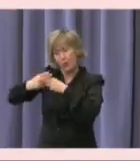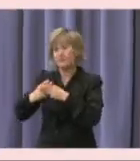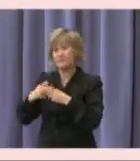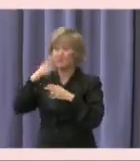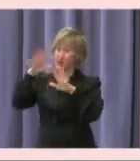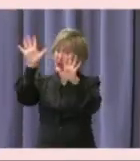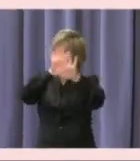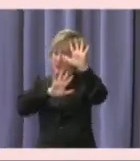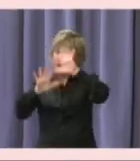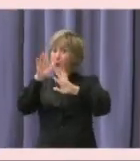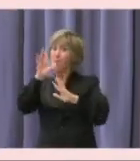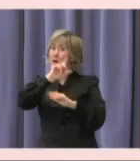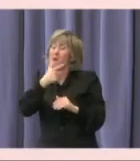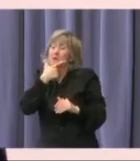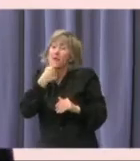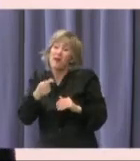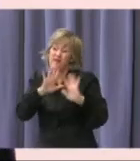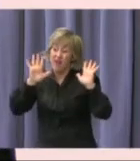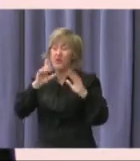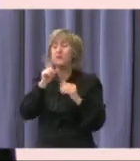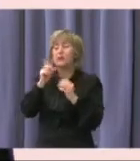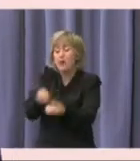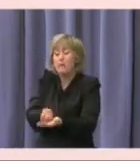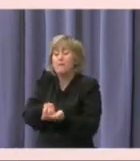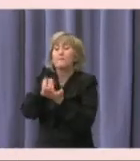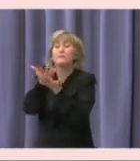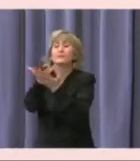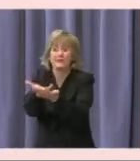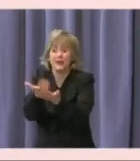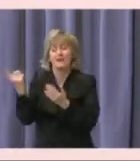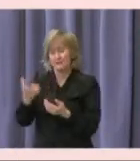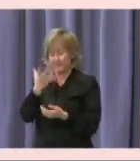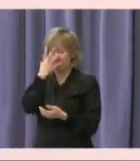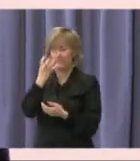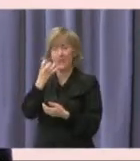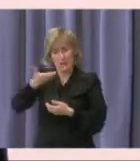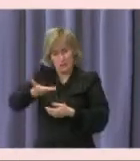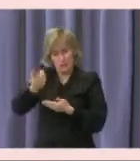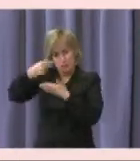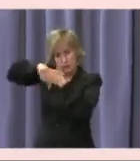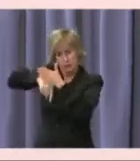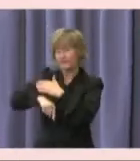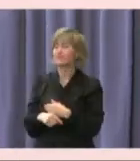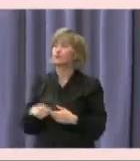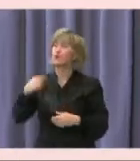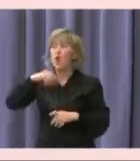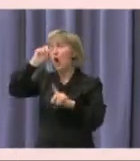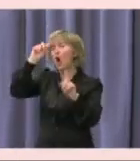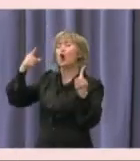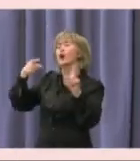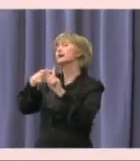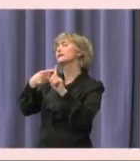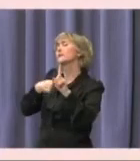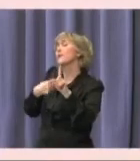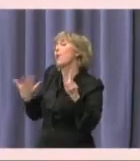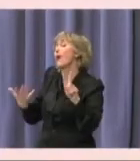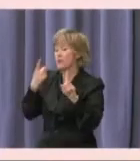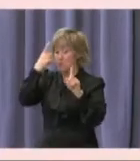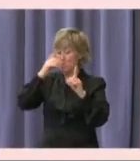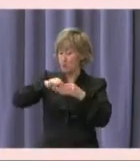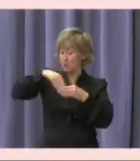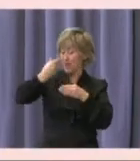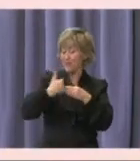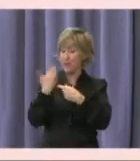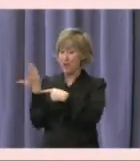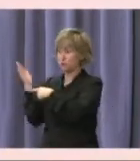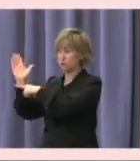¿no?, de facilidad, pero hay un mensaje que es muy serio. Entonces, como digo, ¿qué objetivo me marqué? Pues presentar un material con el que poder